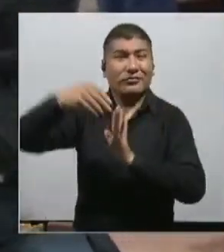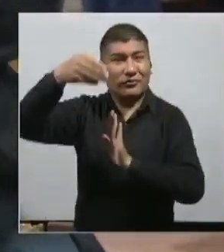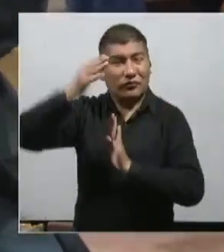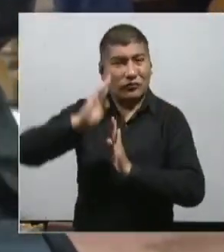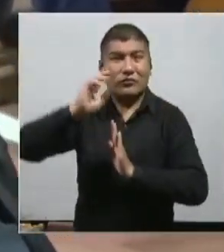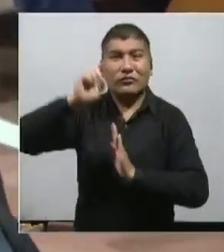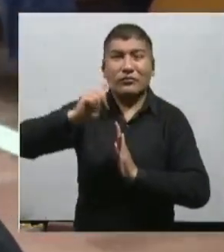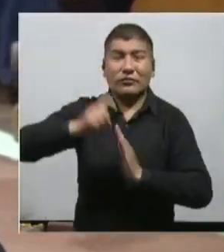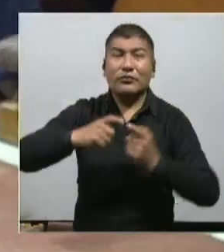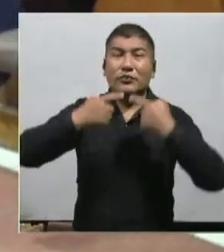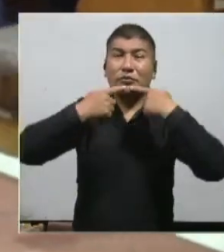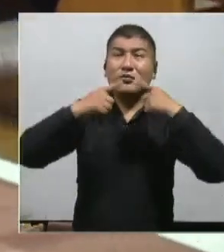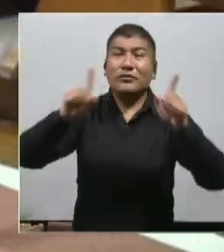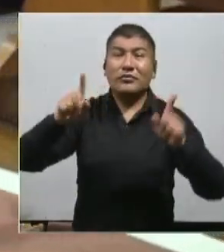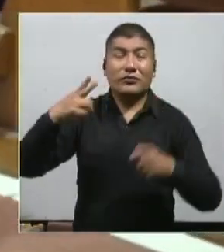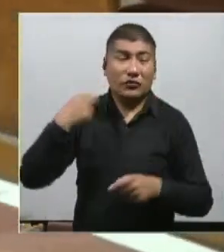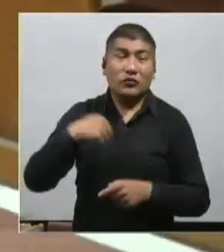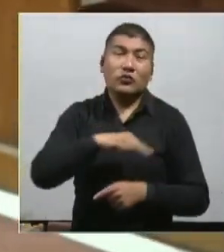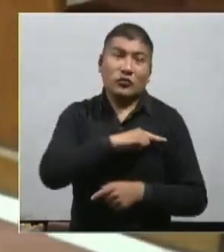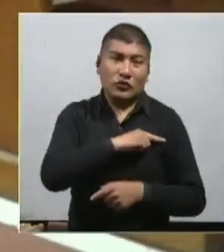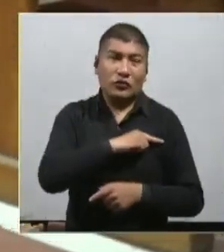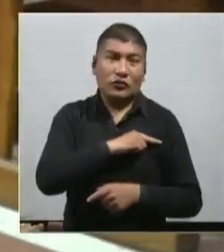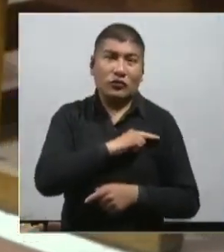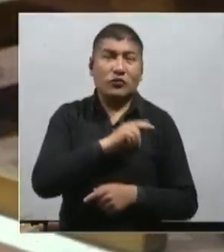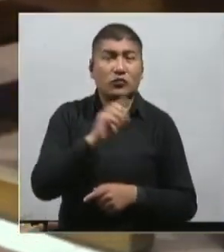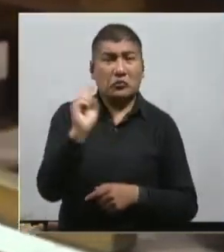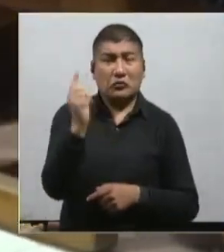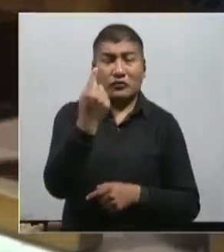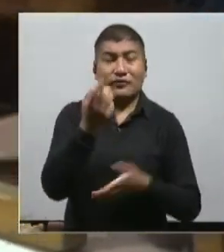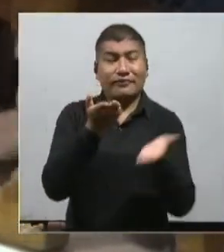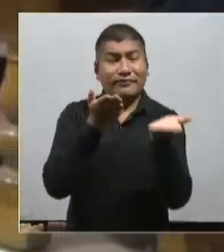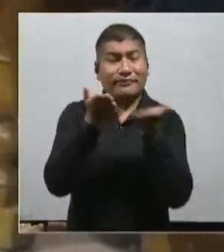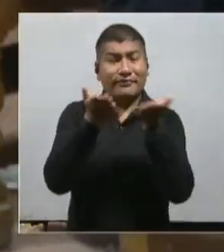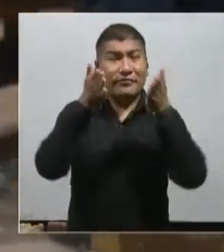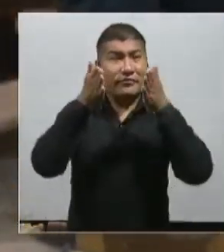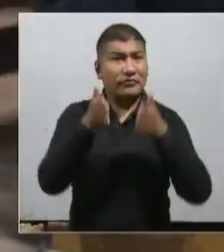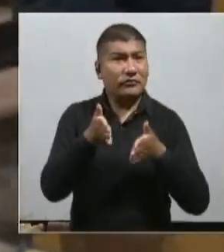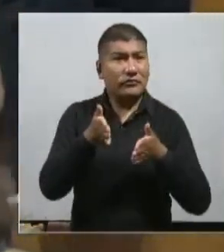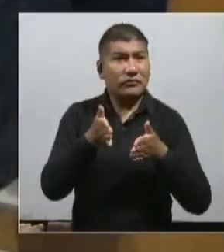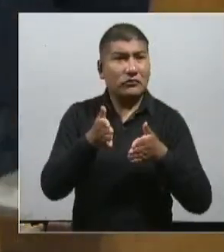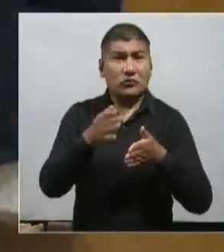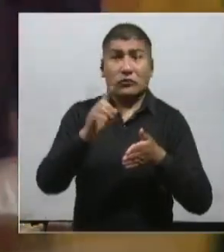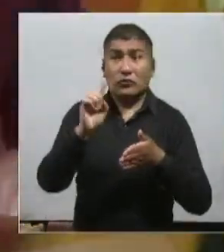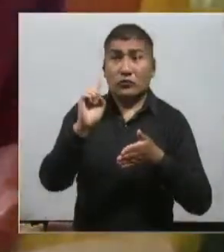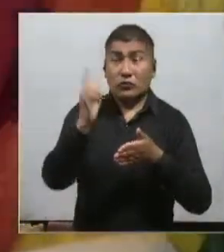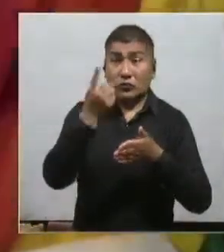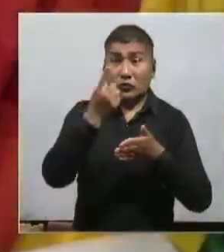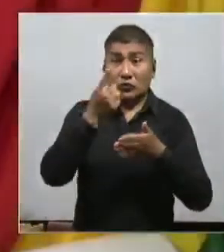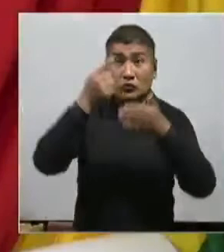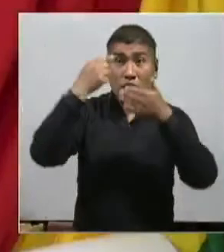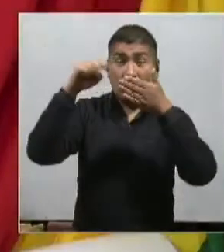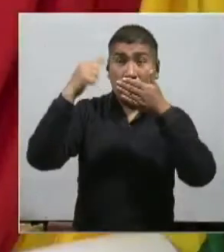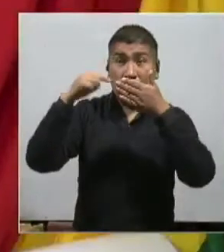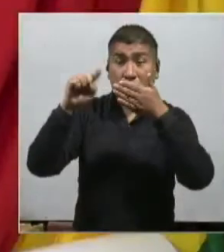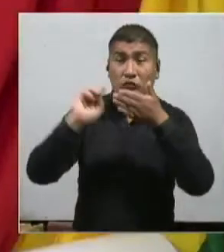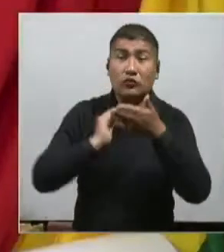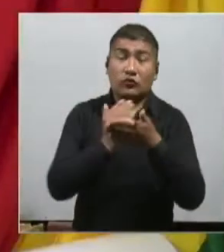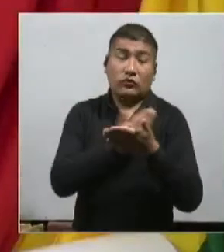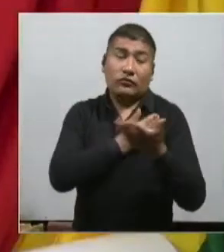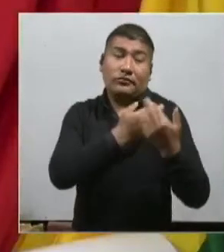decir, somos unos simples servidores, no hemos hecho más que cumplir con nuestro